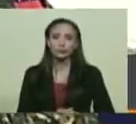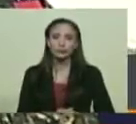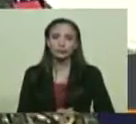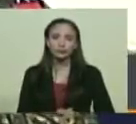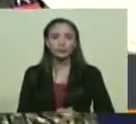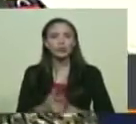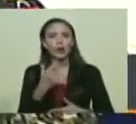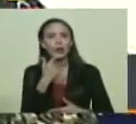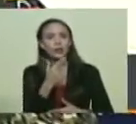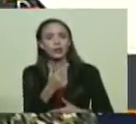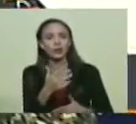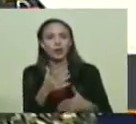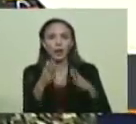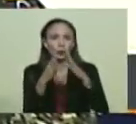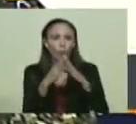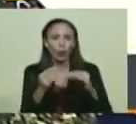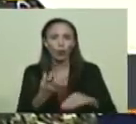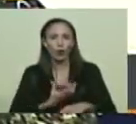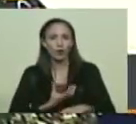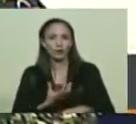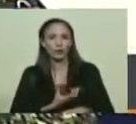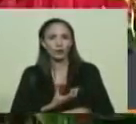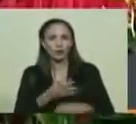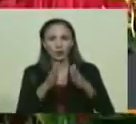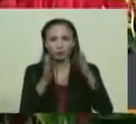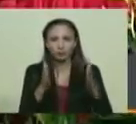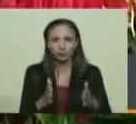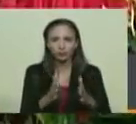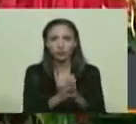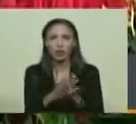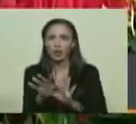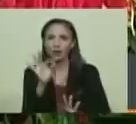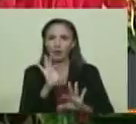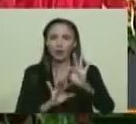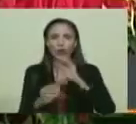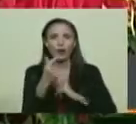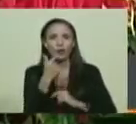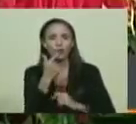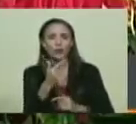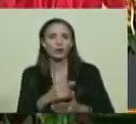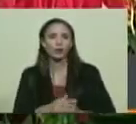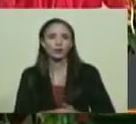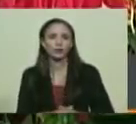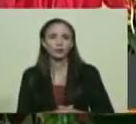Yo les dije a los alcaldes recién electos que vienen, mira,